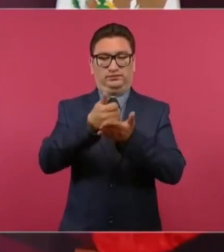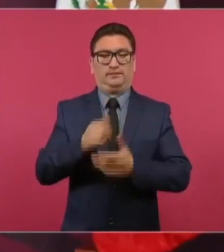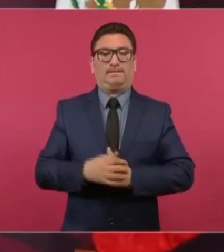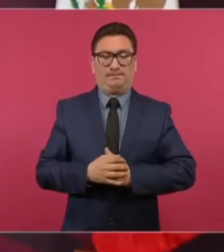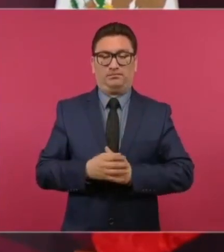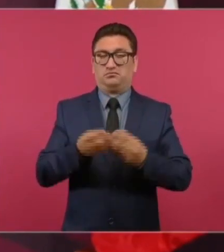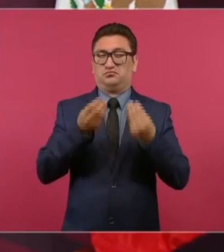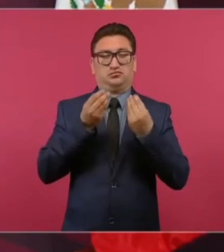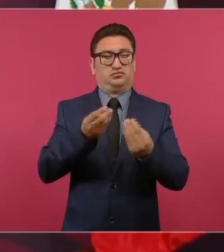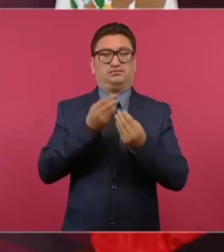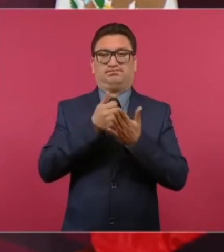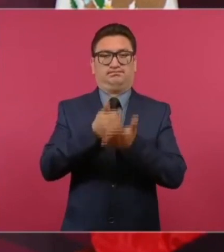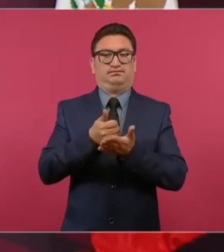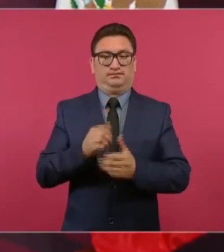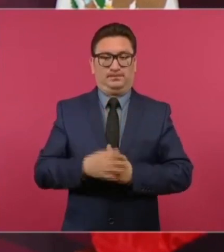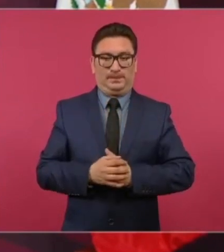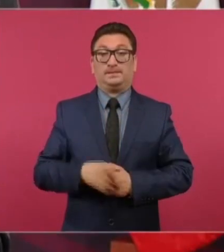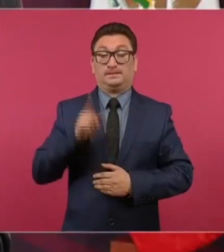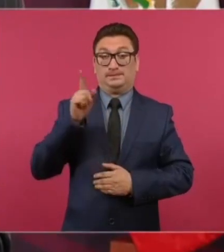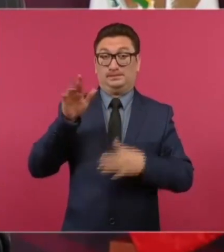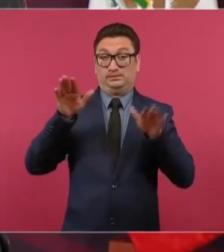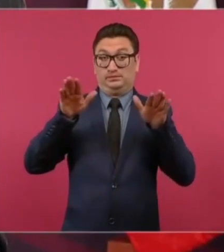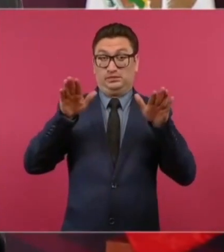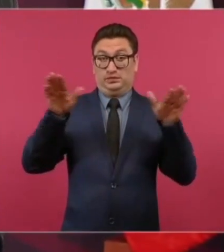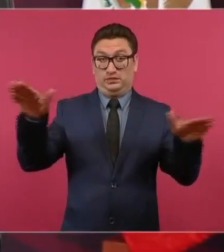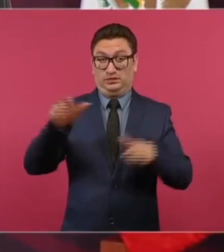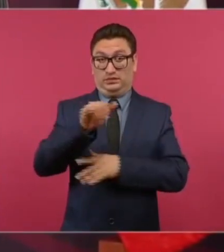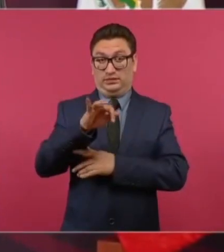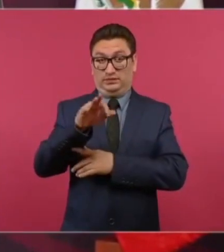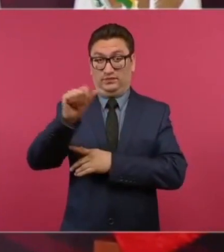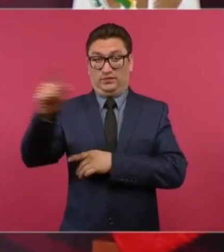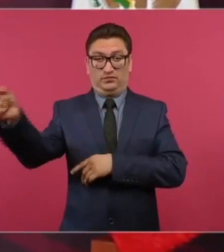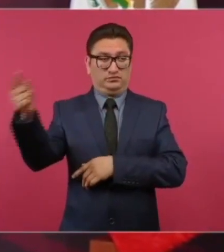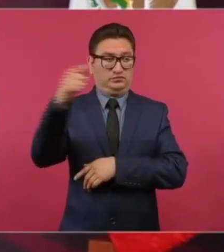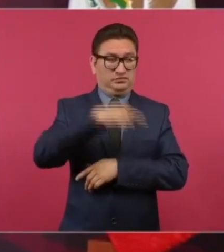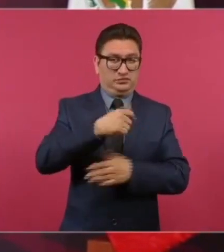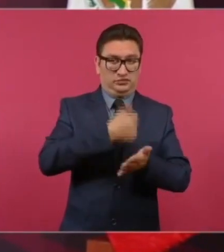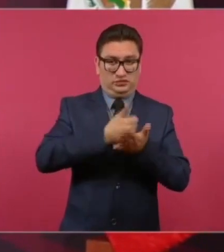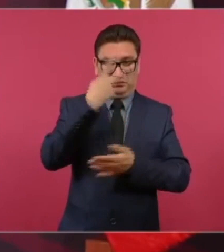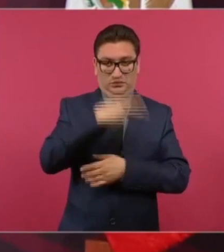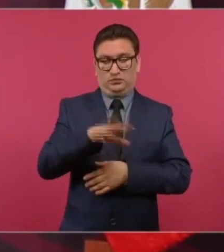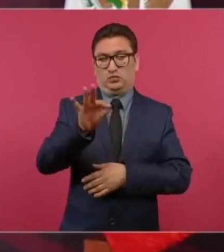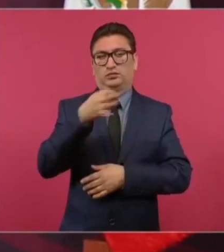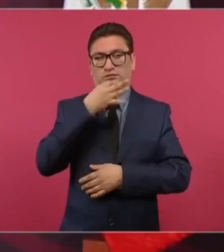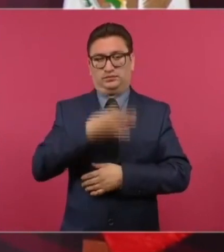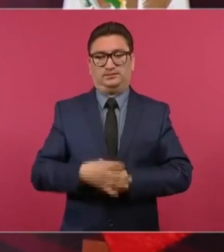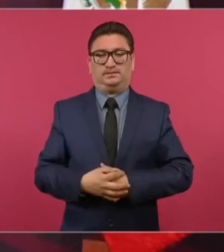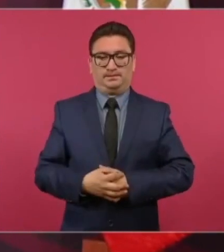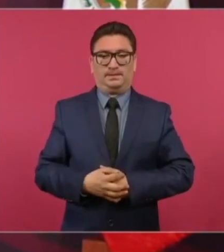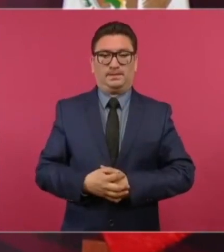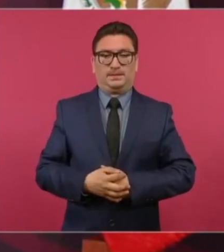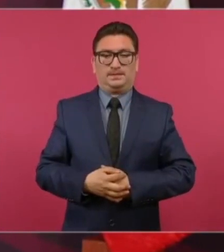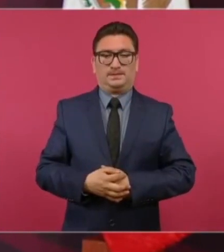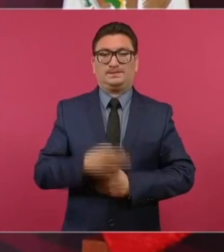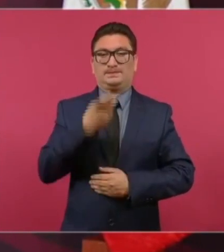ayudar muchísimo. Así. Se va cállese al centro ya de la Ciudad de México. ¡Cállese ya! En 40 minutos. Así y esa